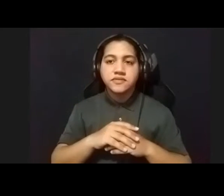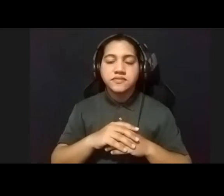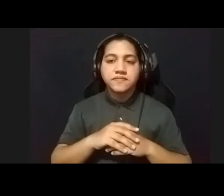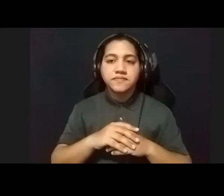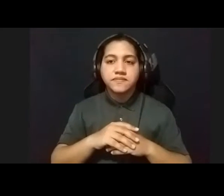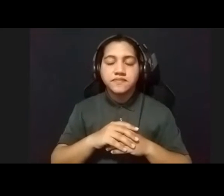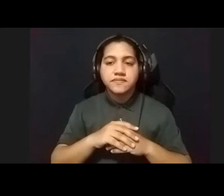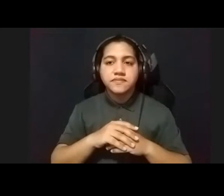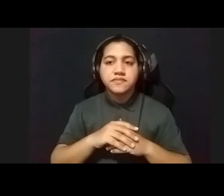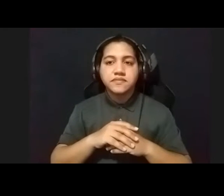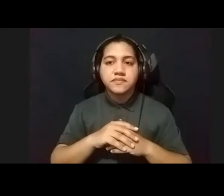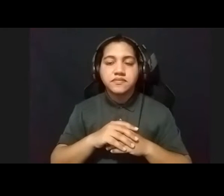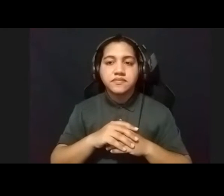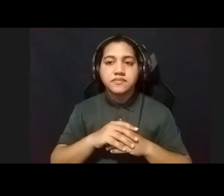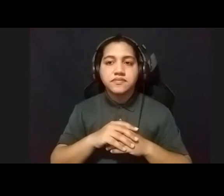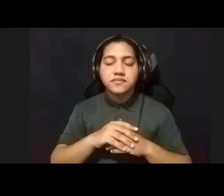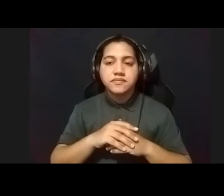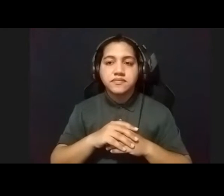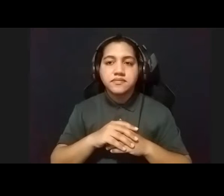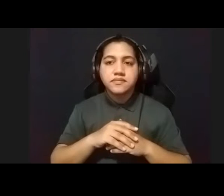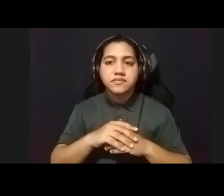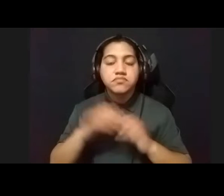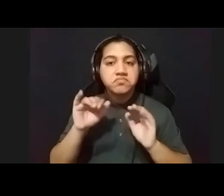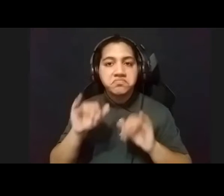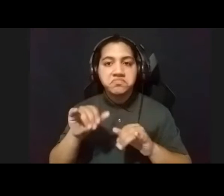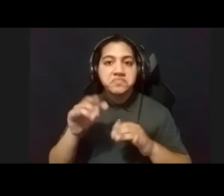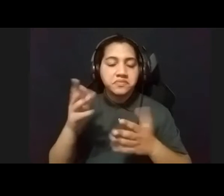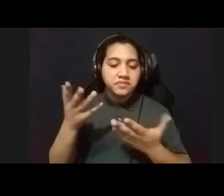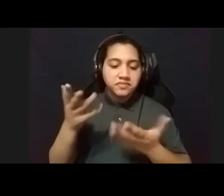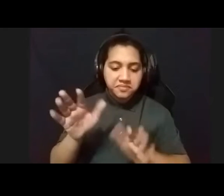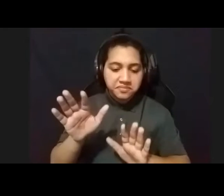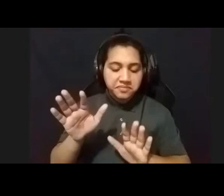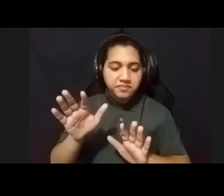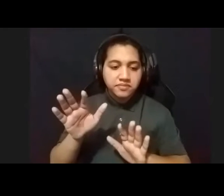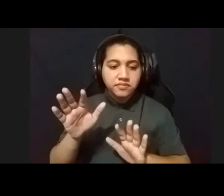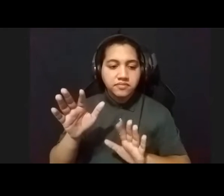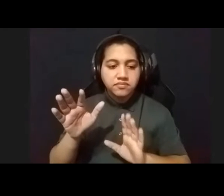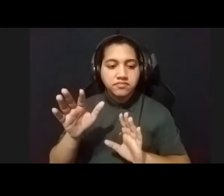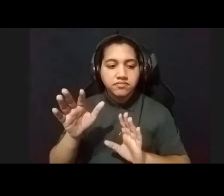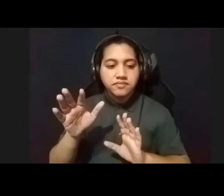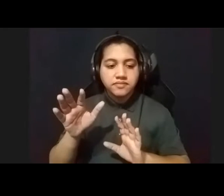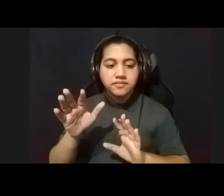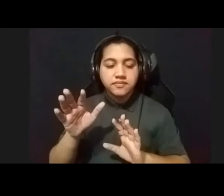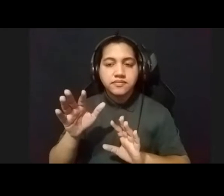Básicamente eso es, hasta aquí yo voy a llegar. Me parece que